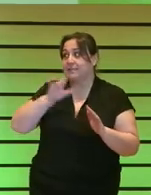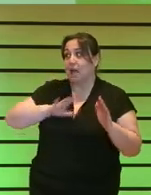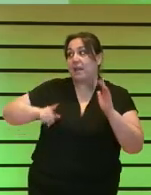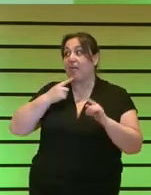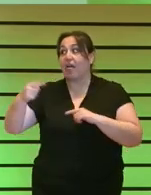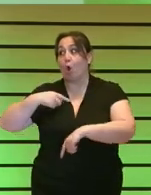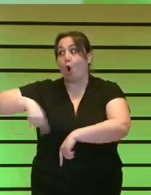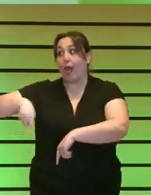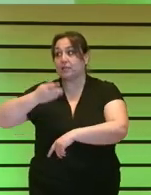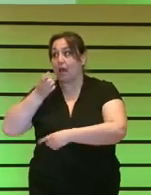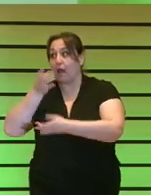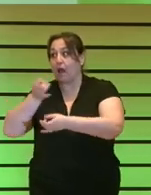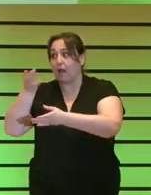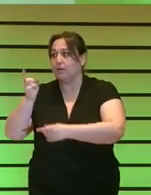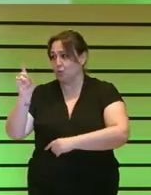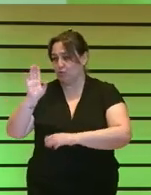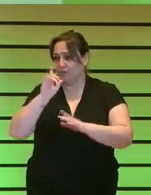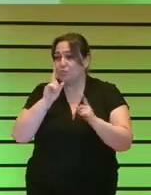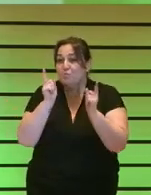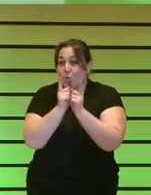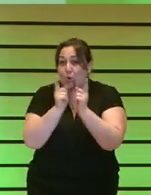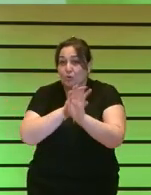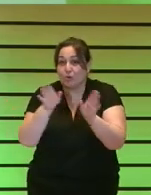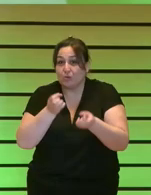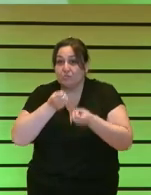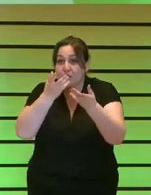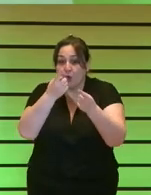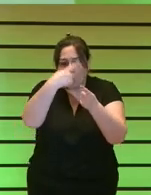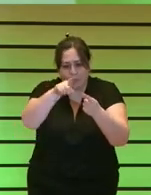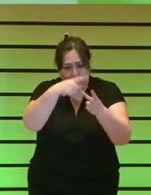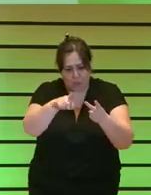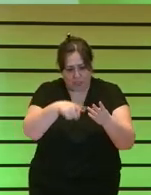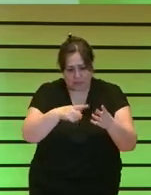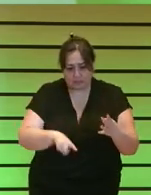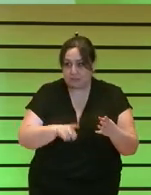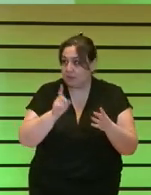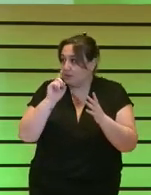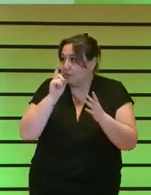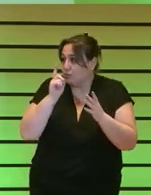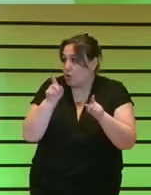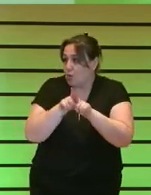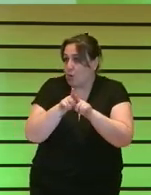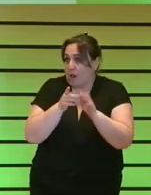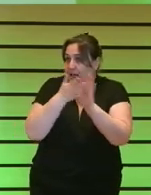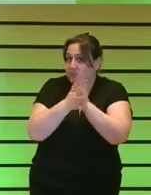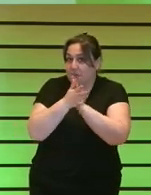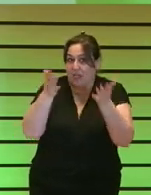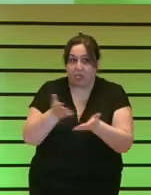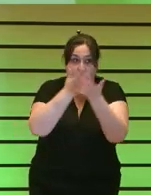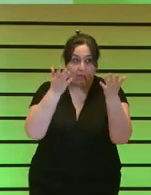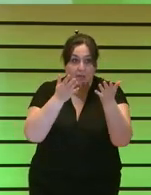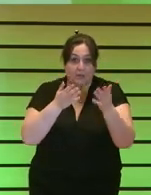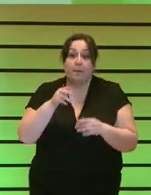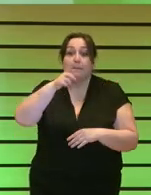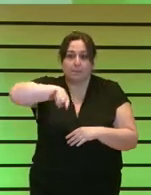Fíjate en un momento la cantidad de opciones diferentes que simplemente esbozado muy rápidamente no al que le interesa este tema por favor